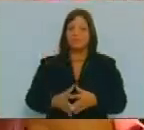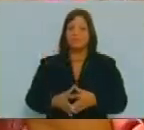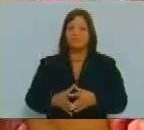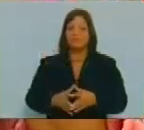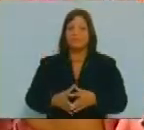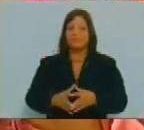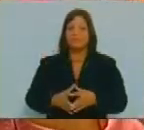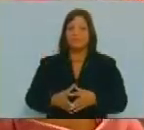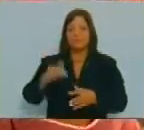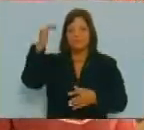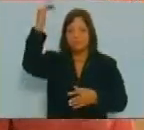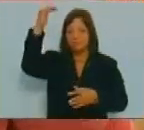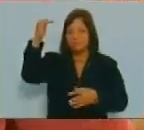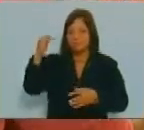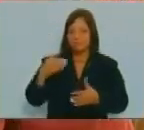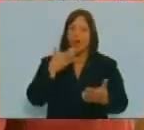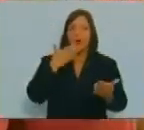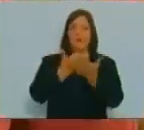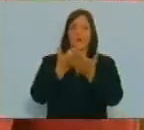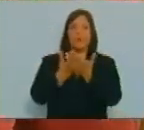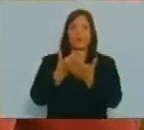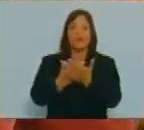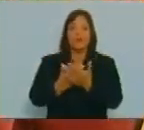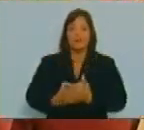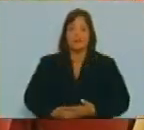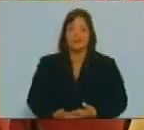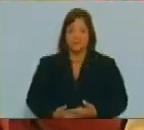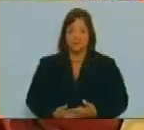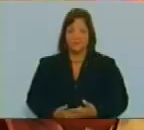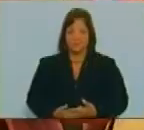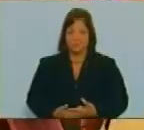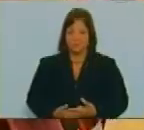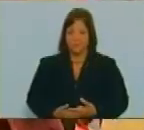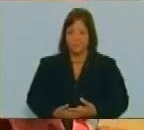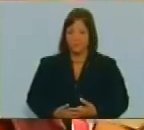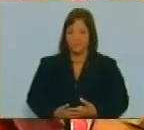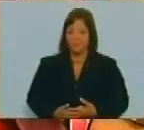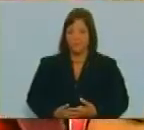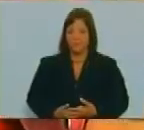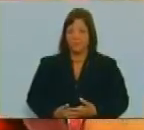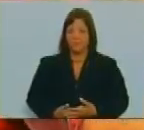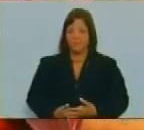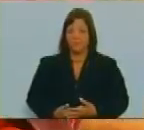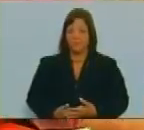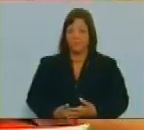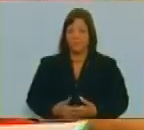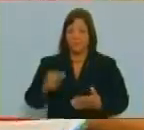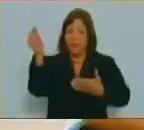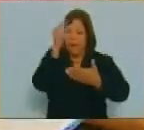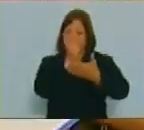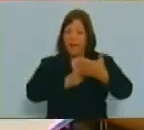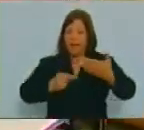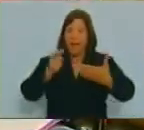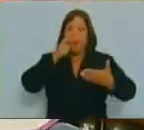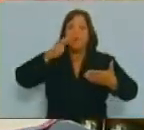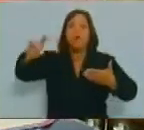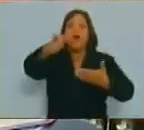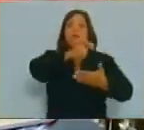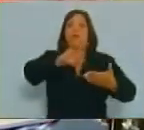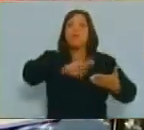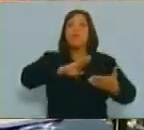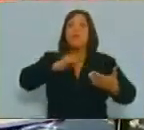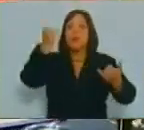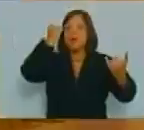estas propuestas que han sido diseñadas por el pueblo